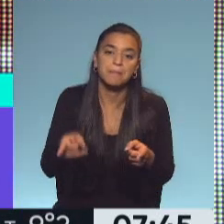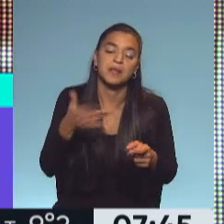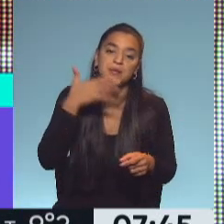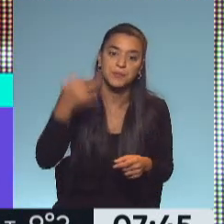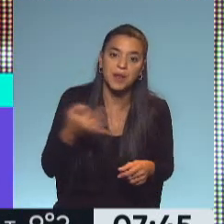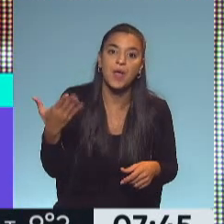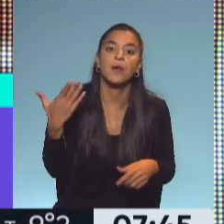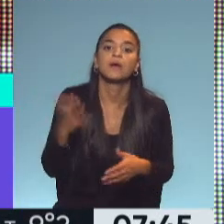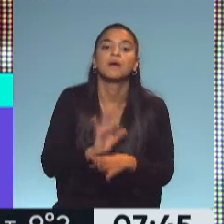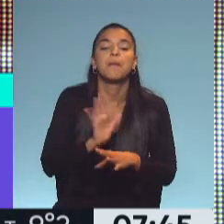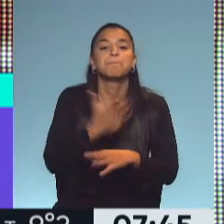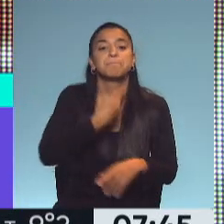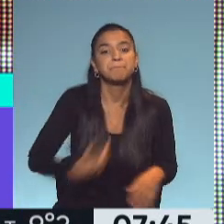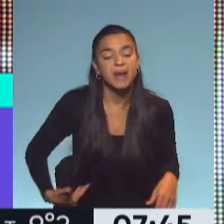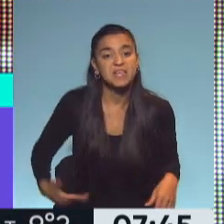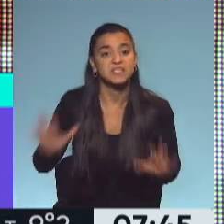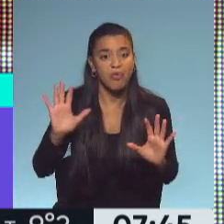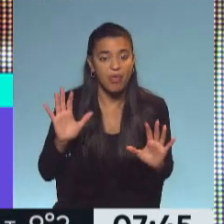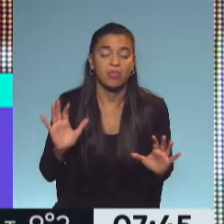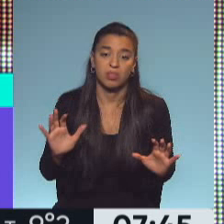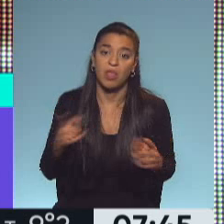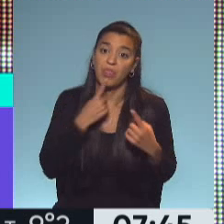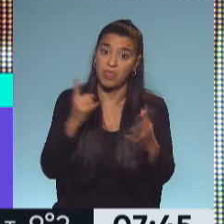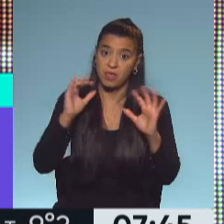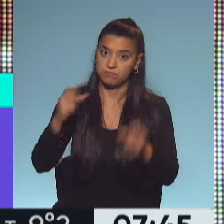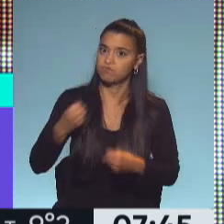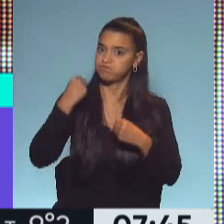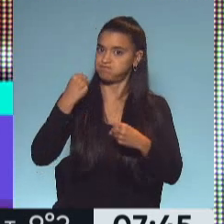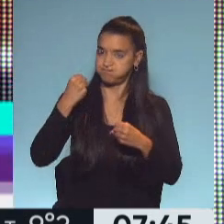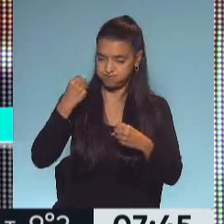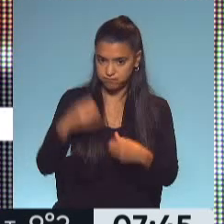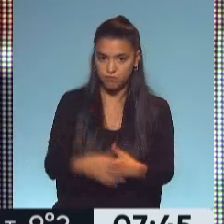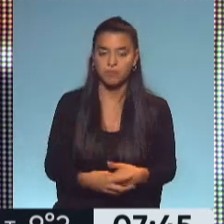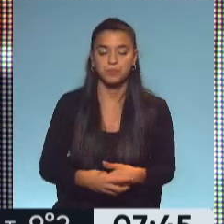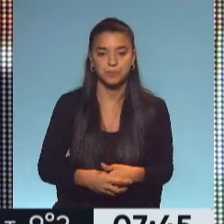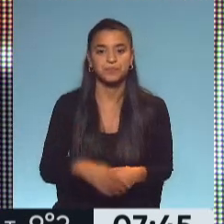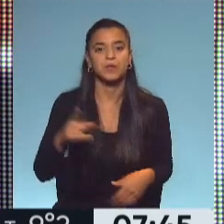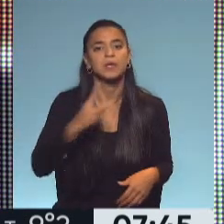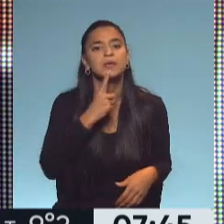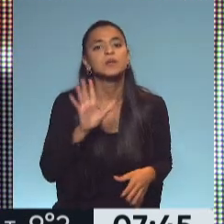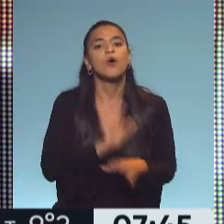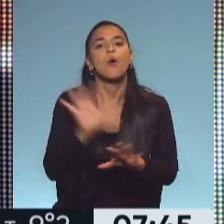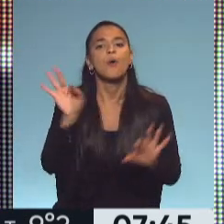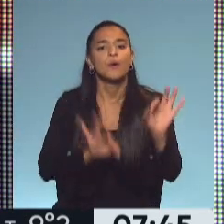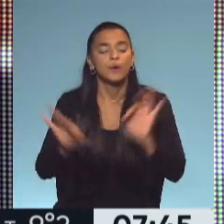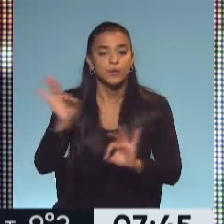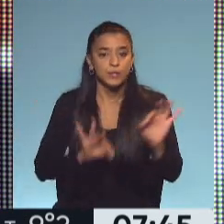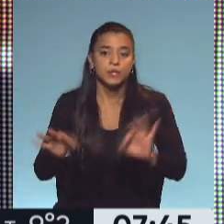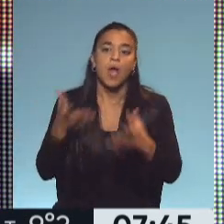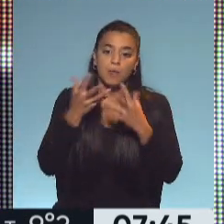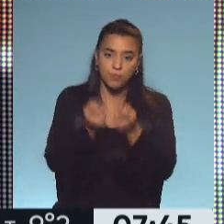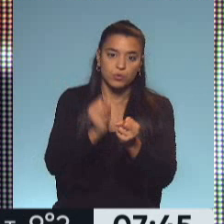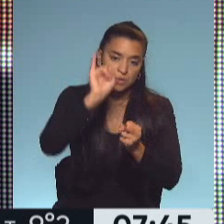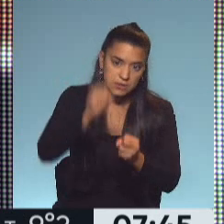que es una bandera que levantó el presidente Alberto Fernández y que de alguna manera estableció como un proyecto que